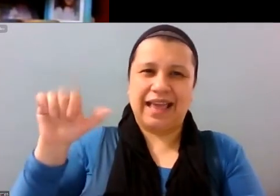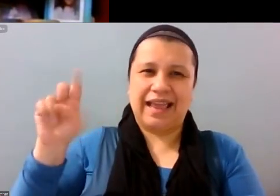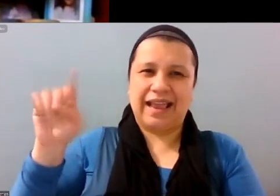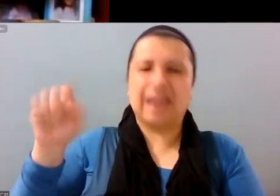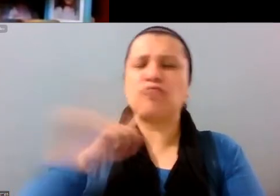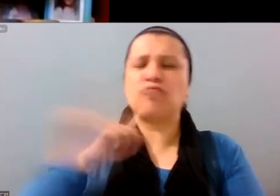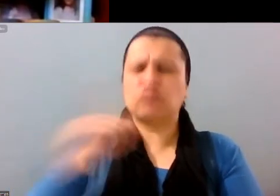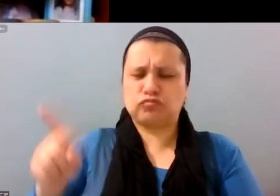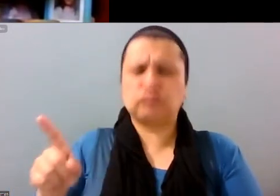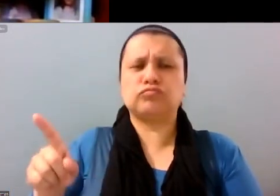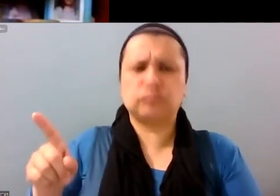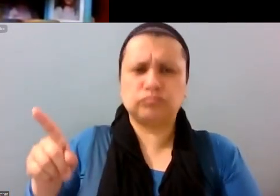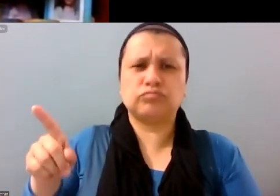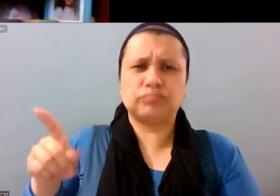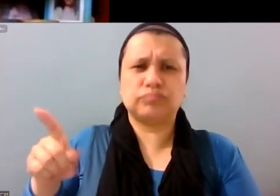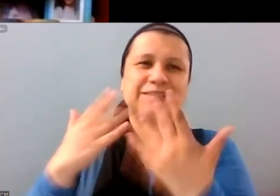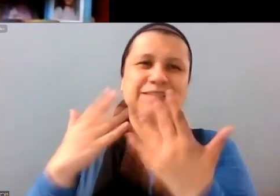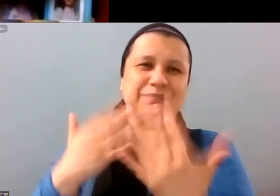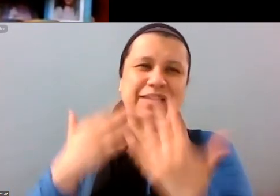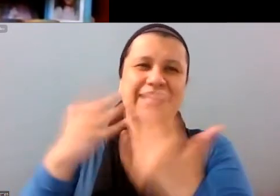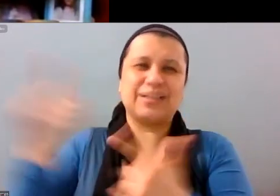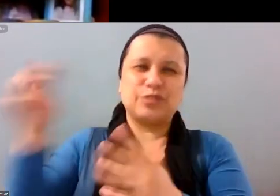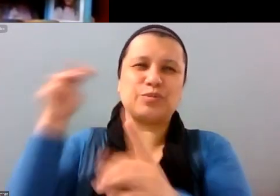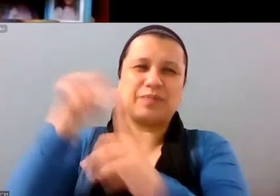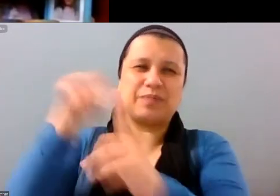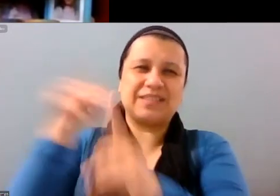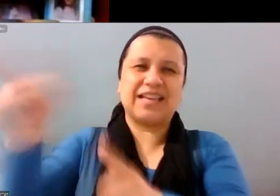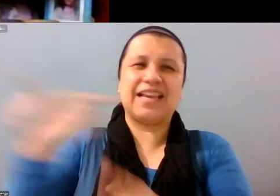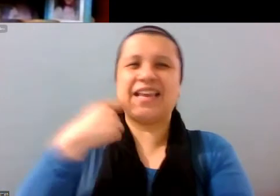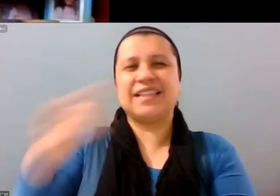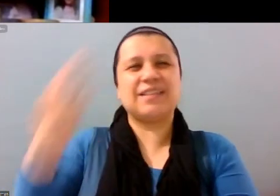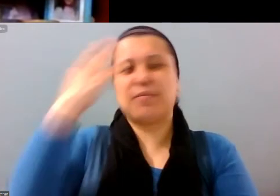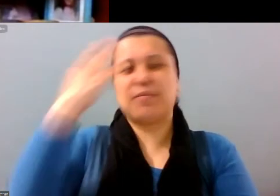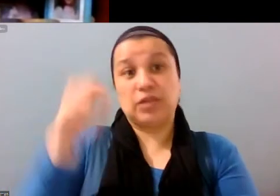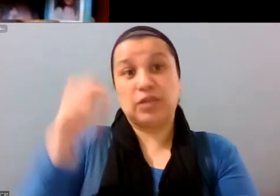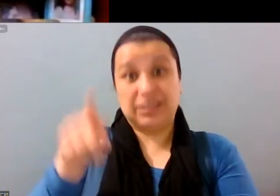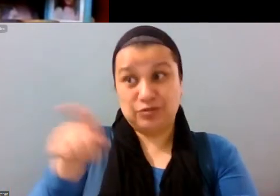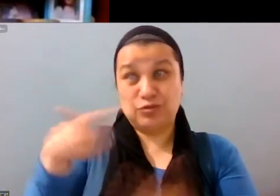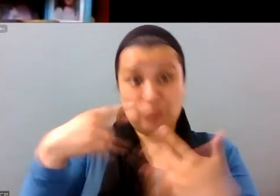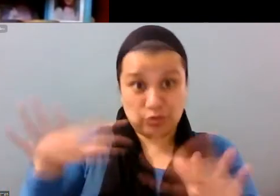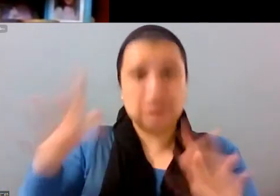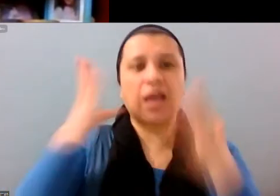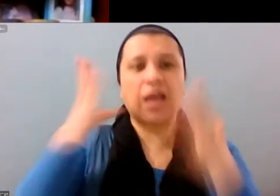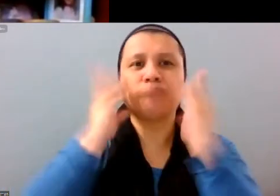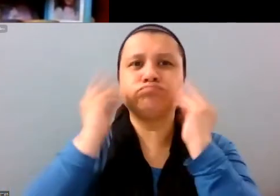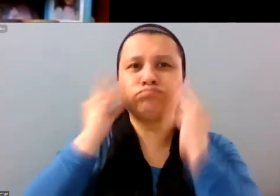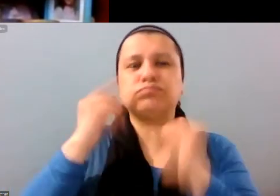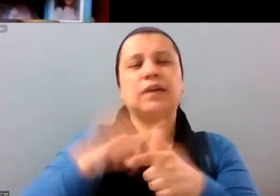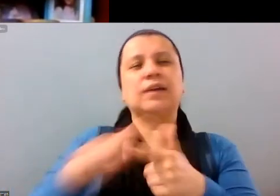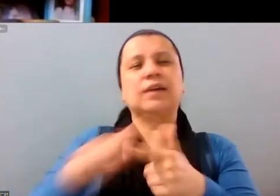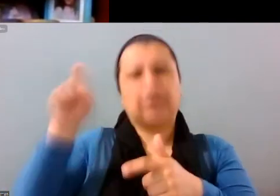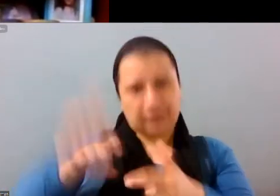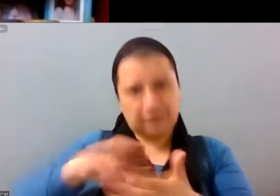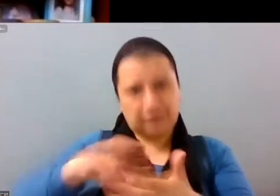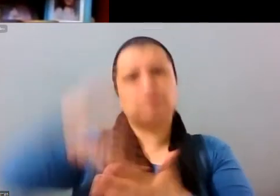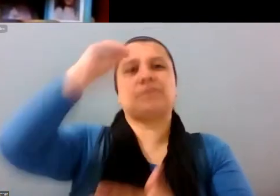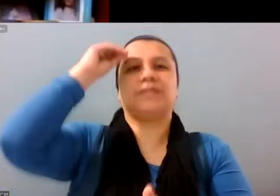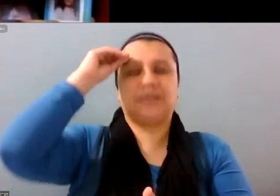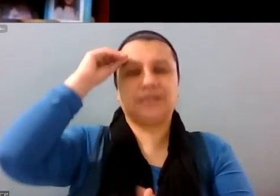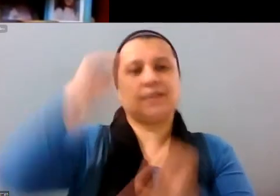es esperanzador su mensaje sobre todo porque de todas estas cosas que hemos vivido hay que aprender y seguir